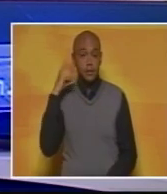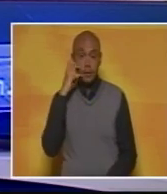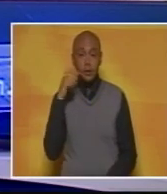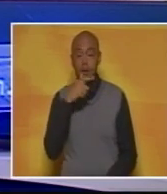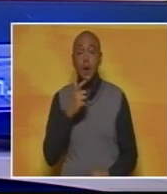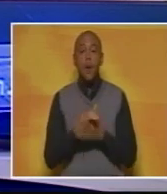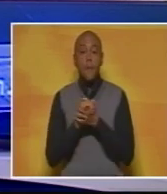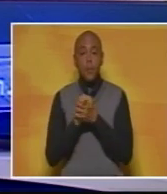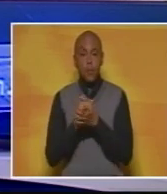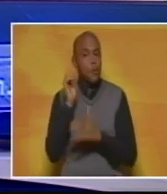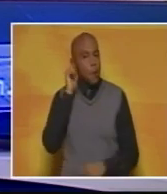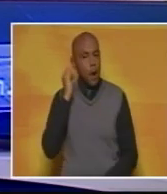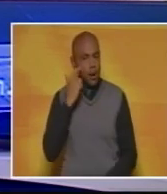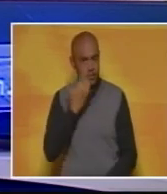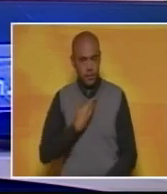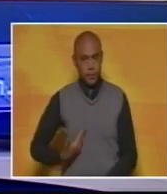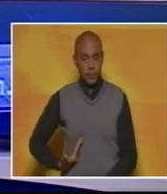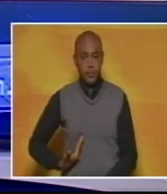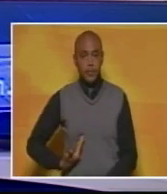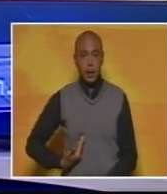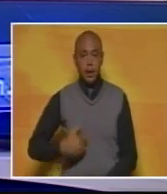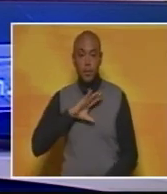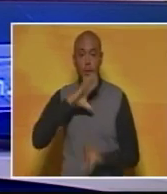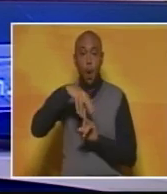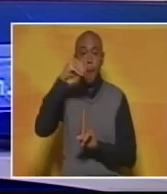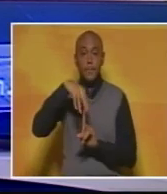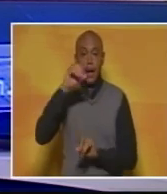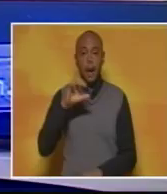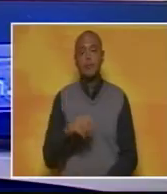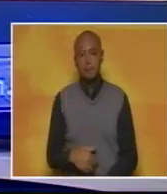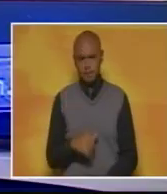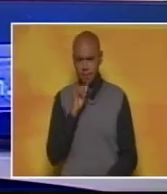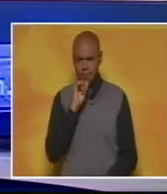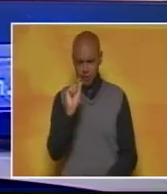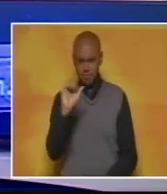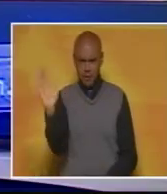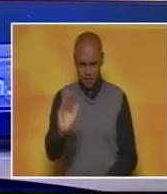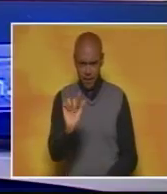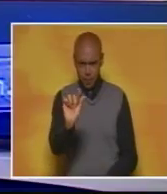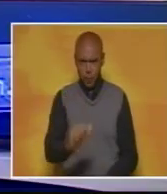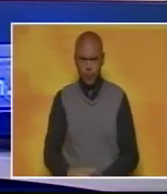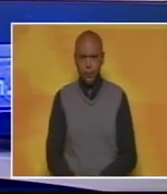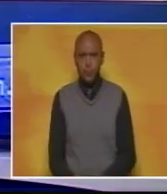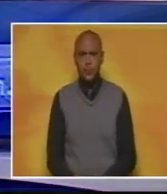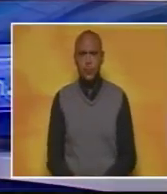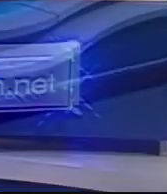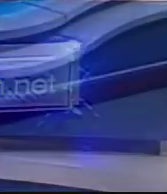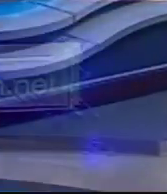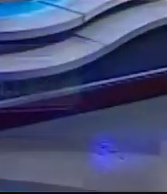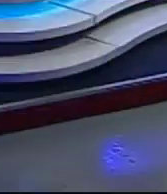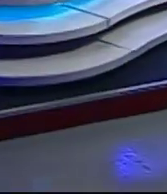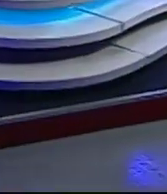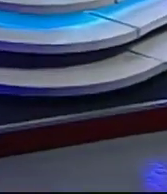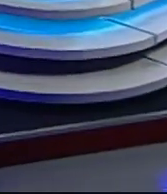Malavé, presidenta nacional de COPEI. Eso será en minutos, al regreso de la pausa en la entrevista de Venevisión. Ya venimos.